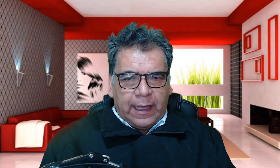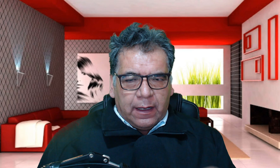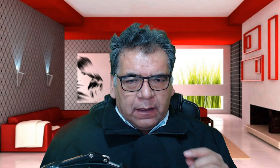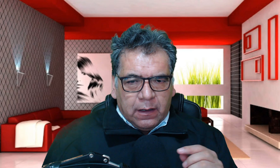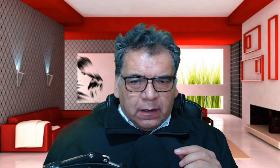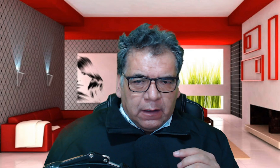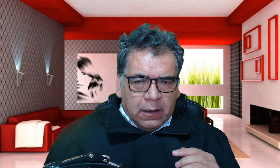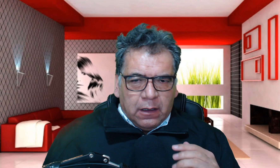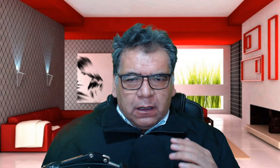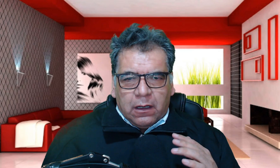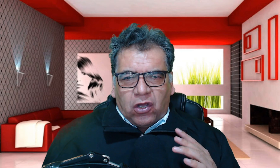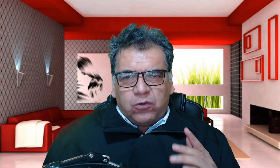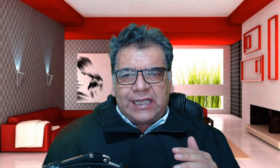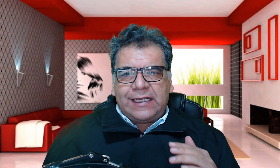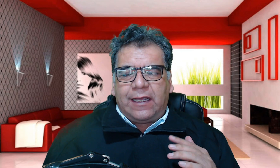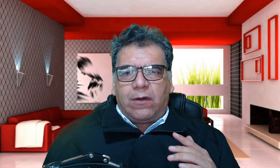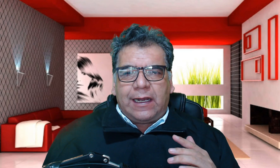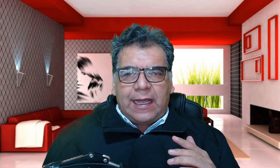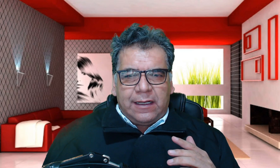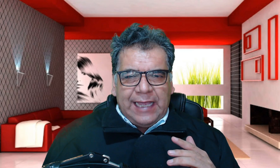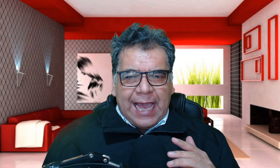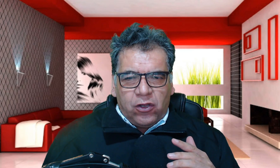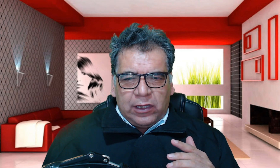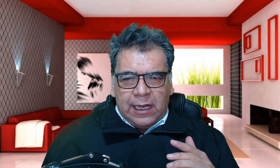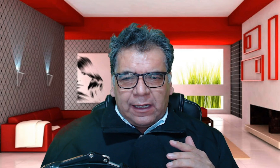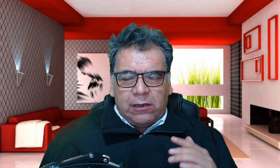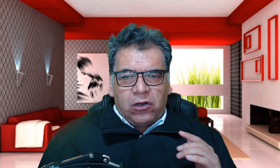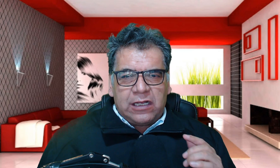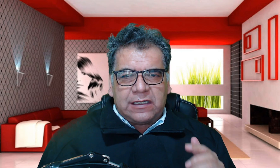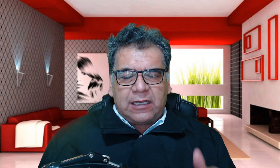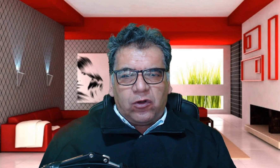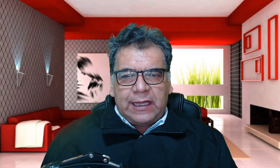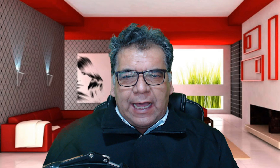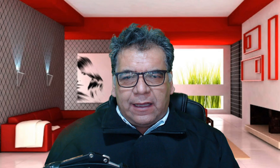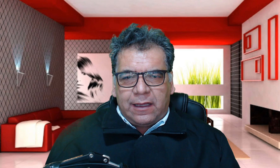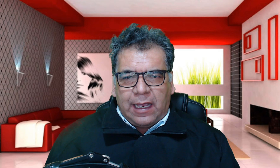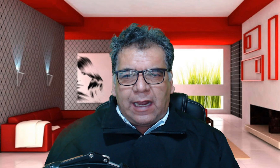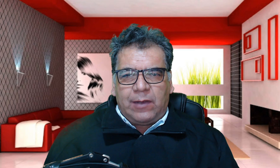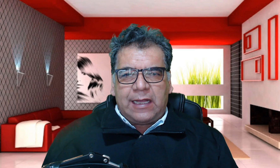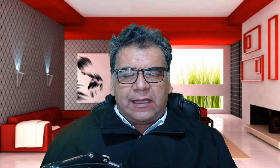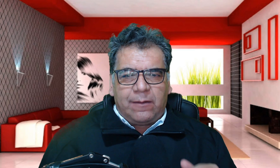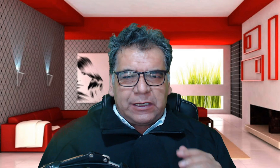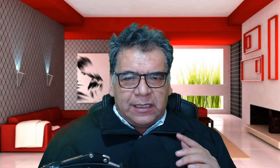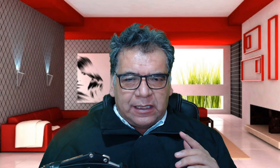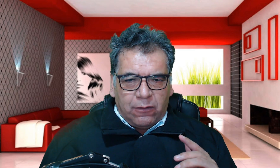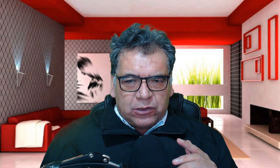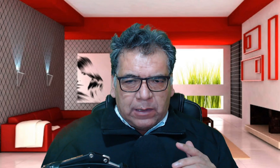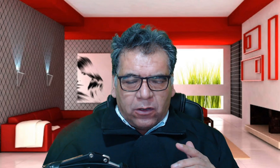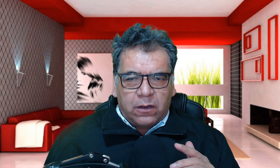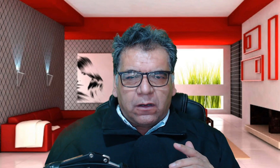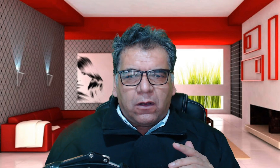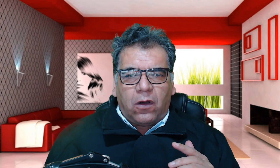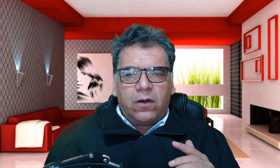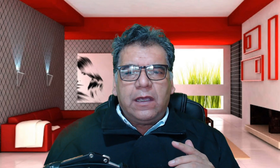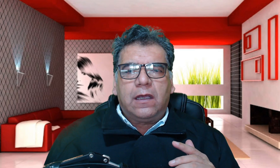Ojeda. Como ustedes recuerdan, diario tiene reuniones de seguridad el almirante y el presidente López